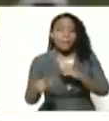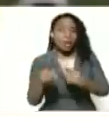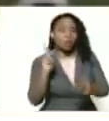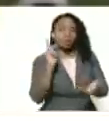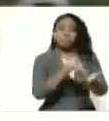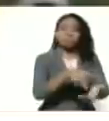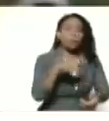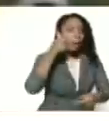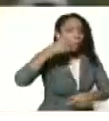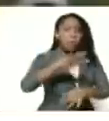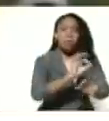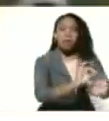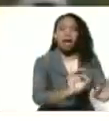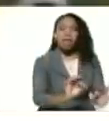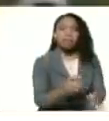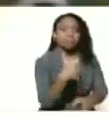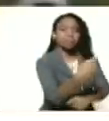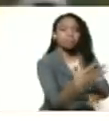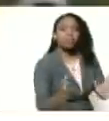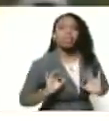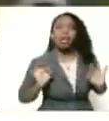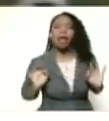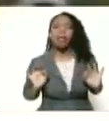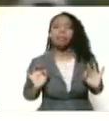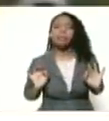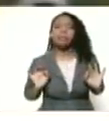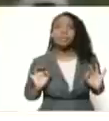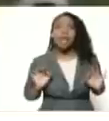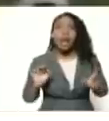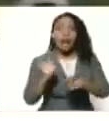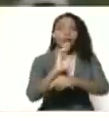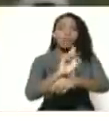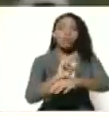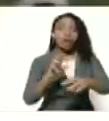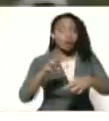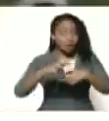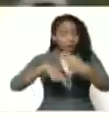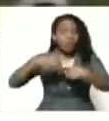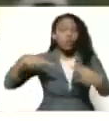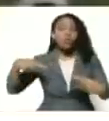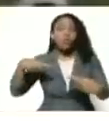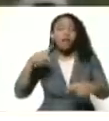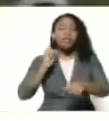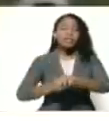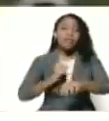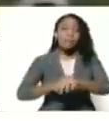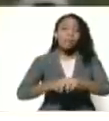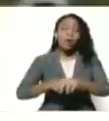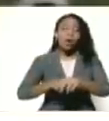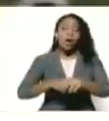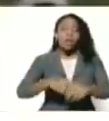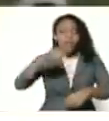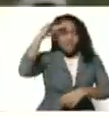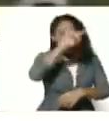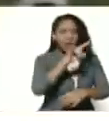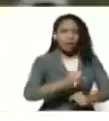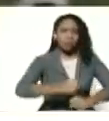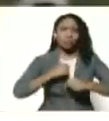al pueblo, nunca llegaba al pueblo. Con la revolución, el petróleo, en tiempos de vacas gordas, llegó al